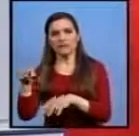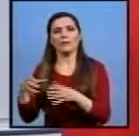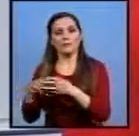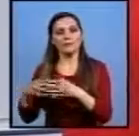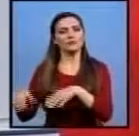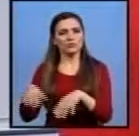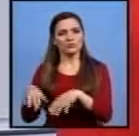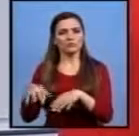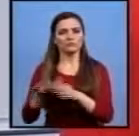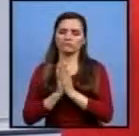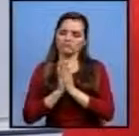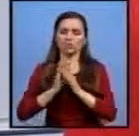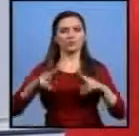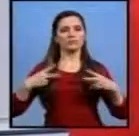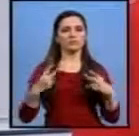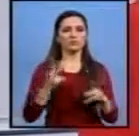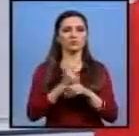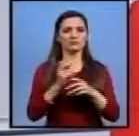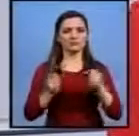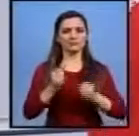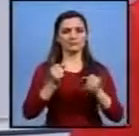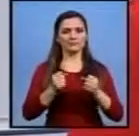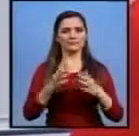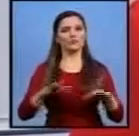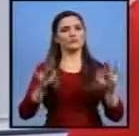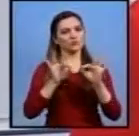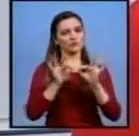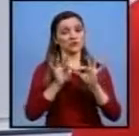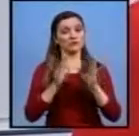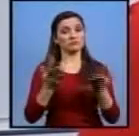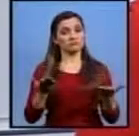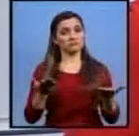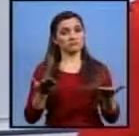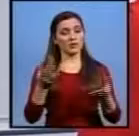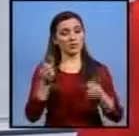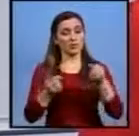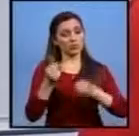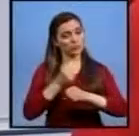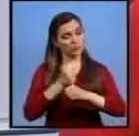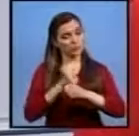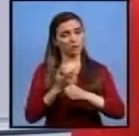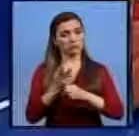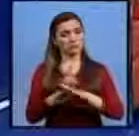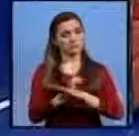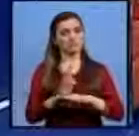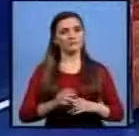aledañas, a cuidar también sus vehículos que muchas veces se convierten en sus herramientas de trabajo.